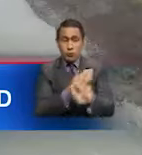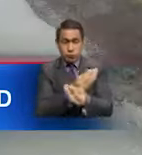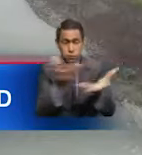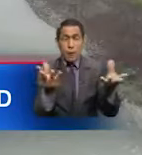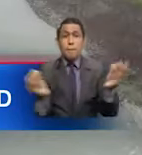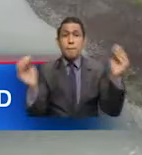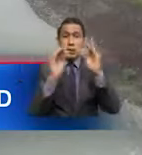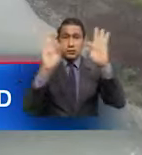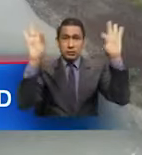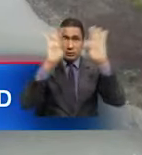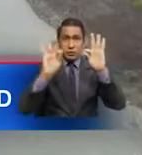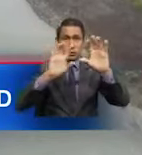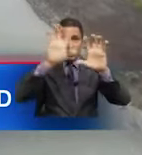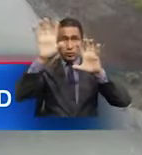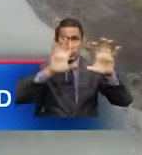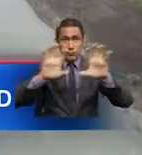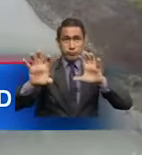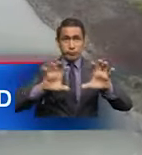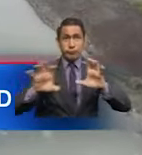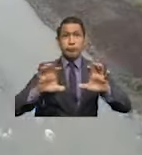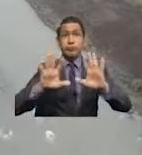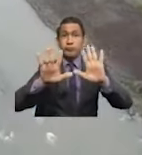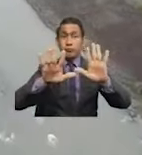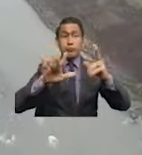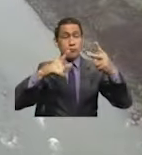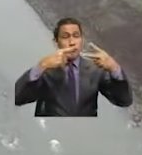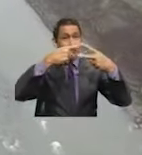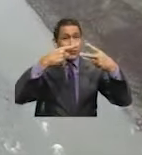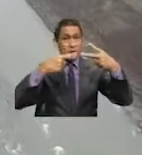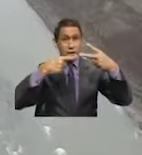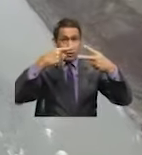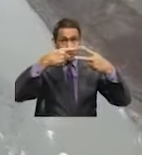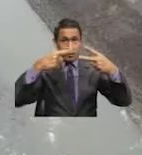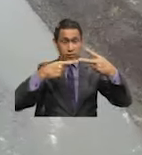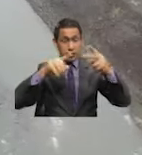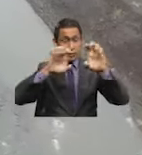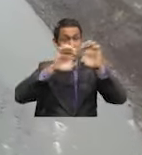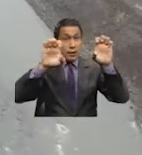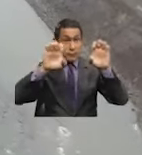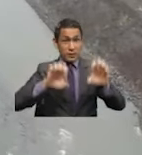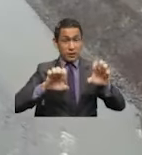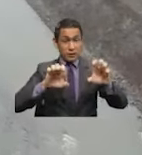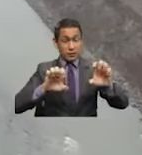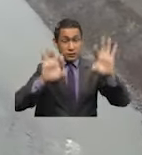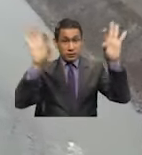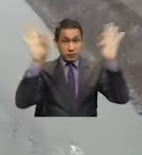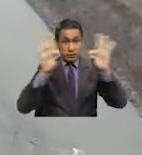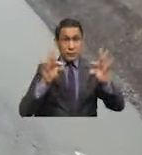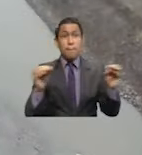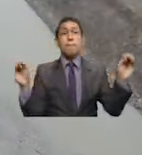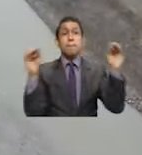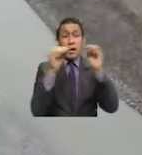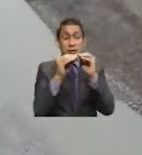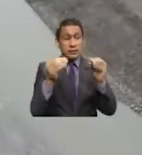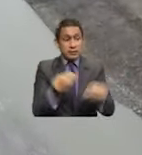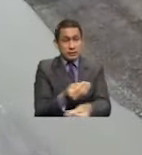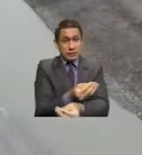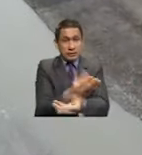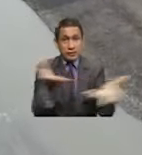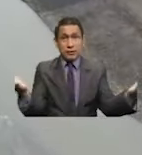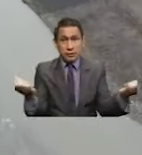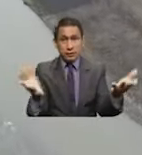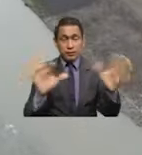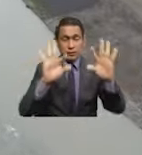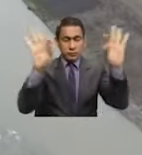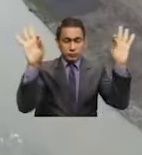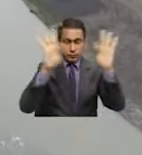mar. Por otro lado, las hidroeléctricas que más aportaron con electricidad fueron Coca-Cola Sinclair, la central más grande con una capacidad de